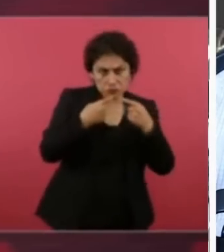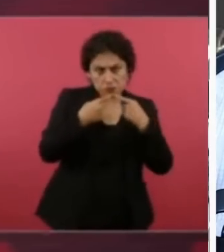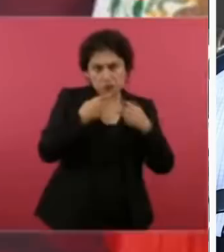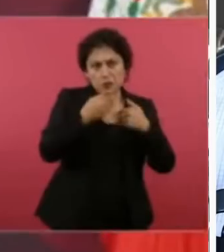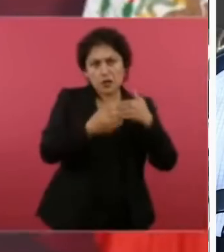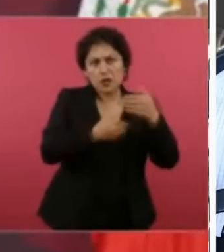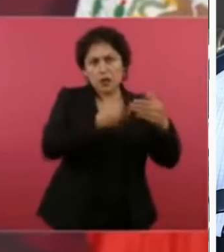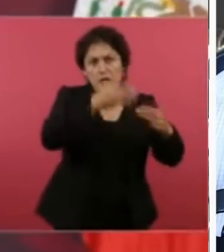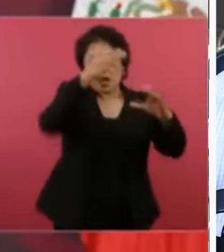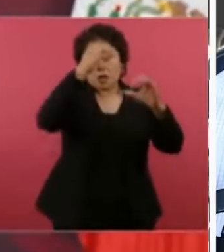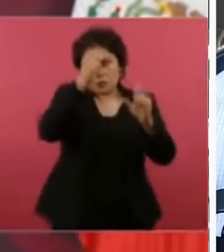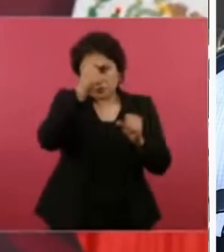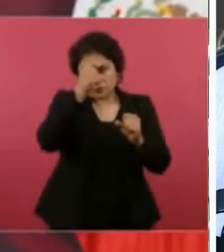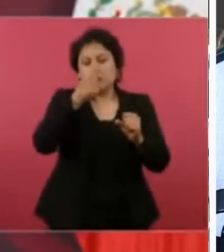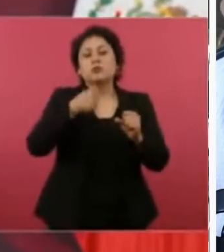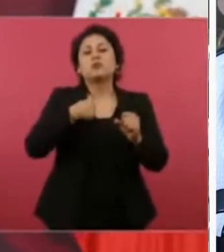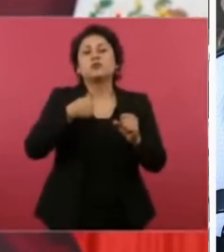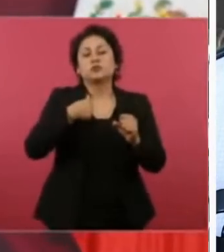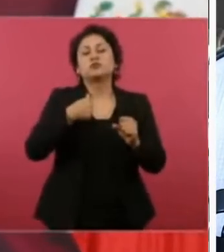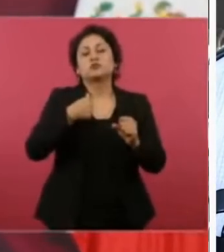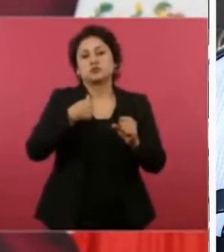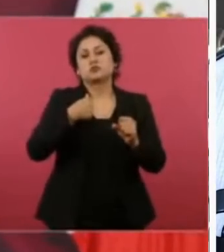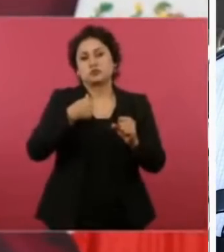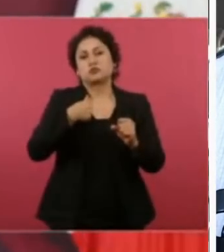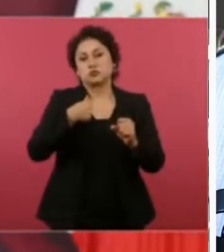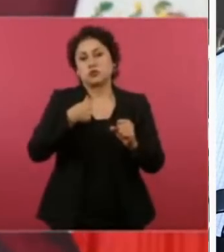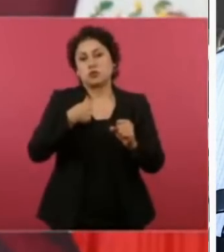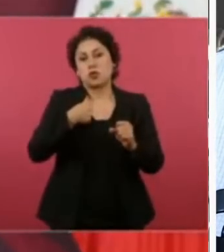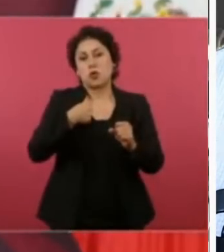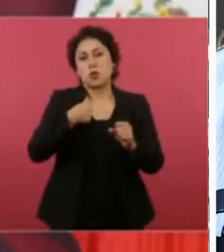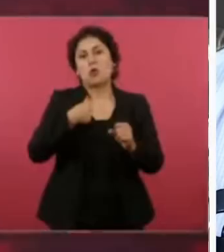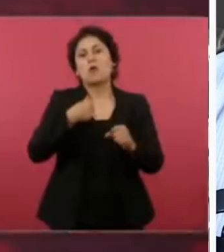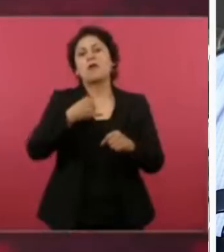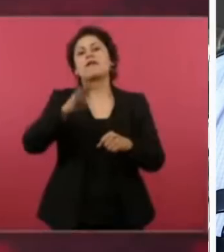Yo iba porque convoqué a una manifestación